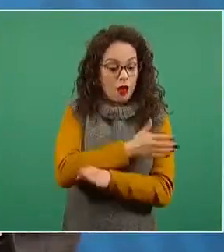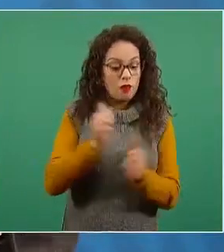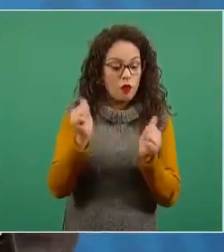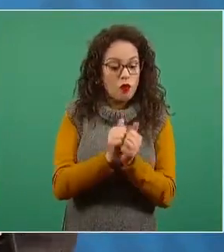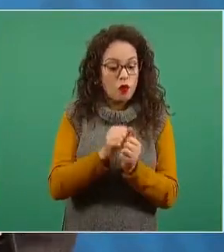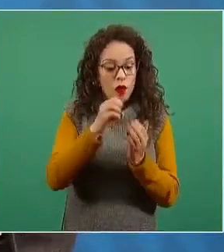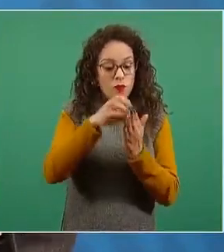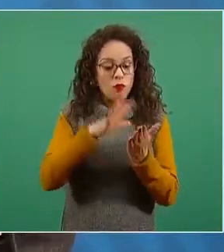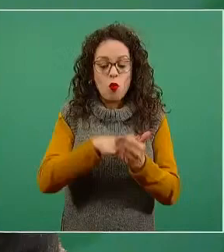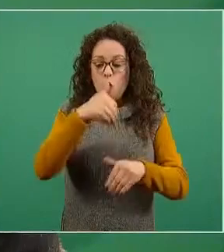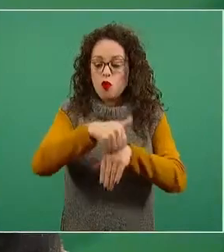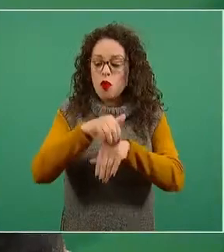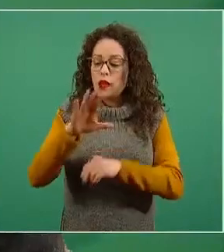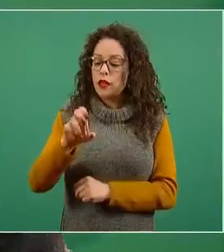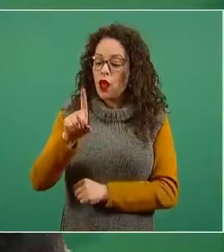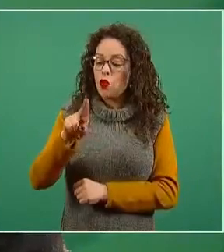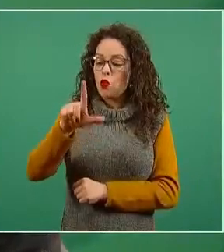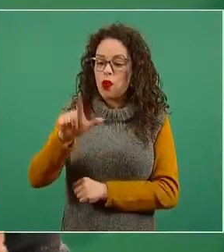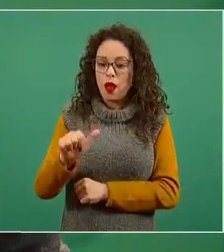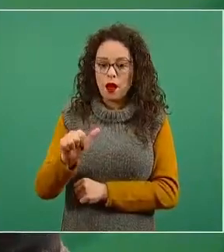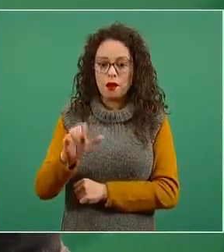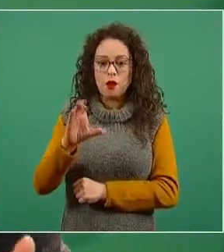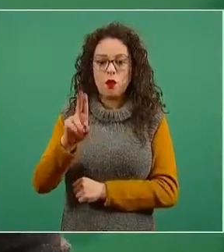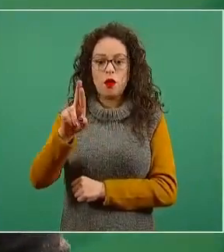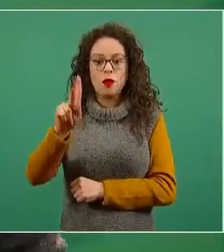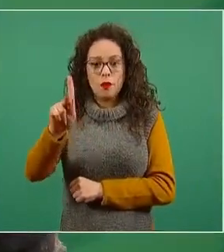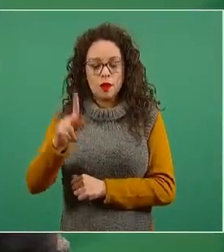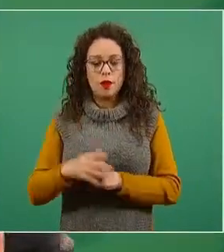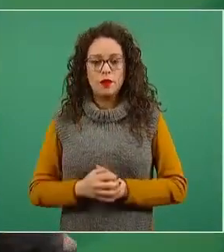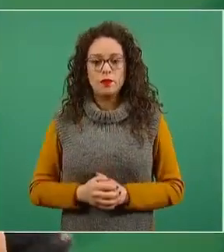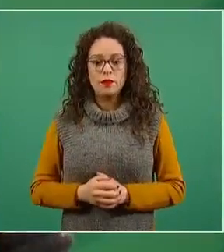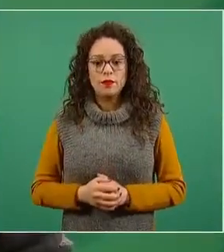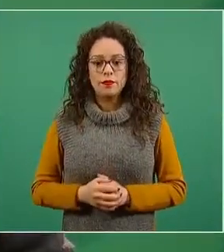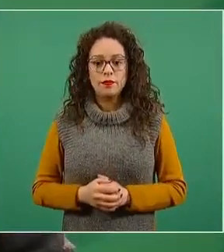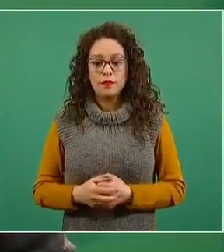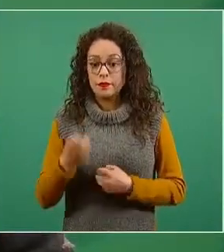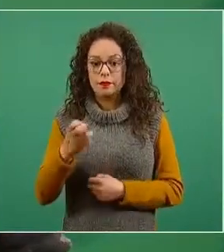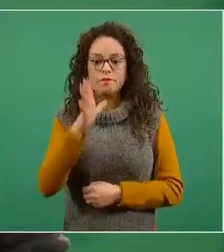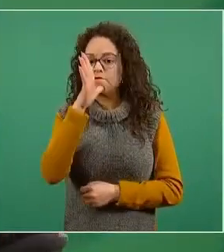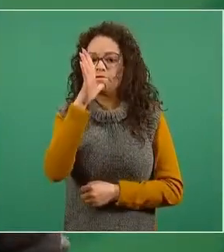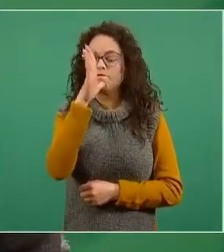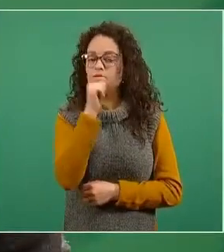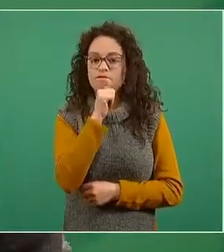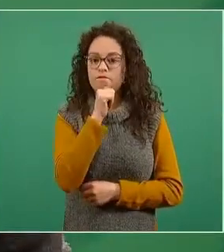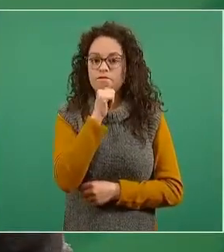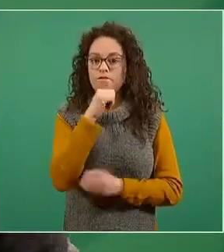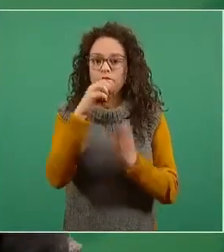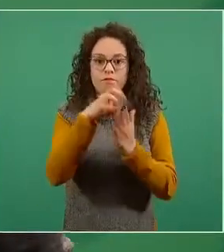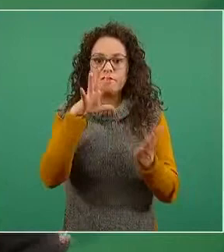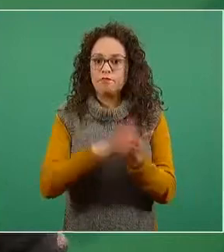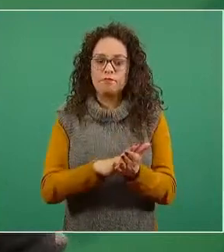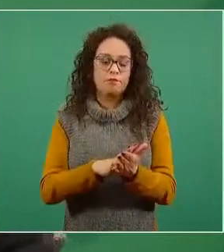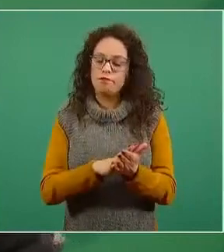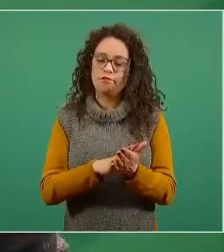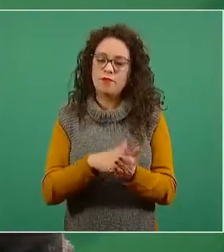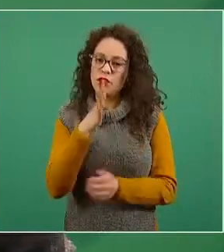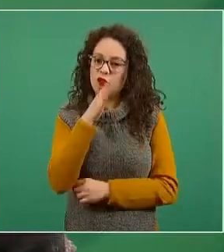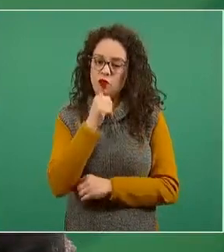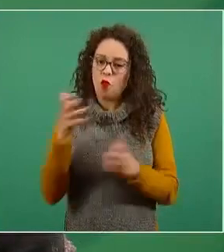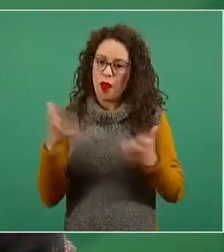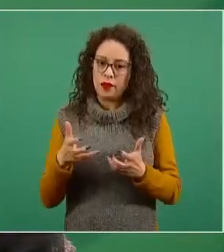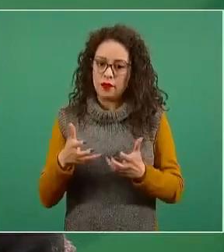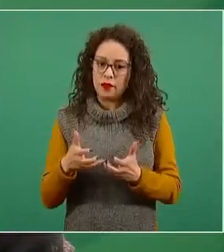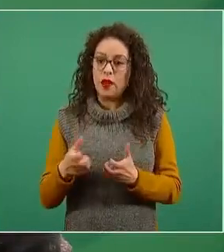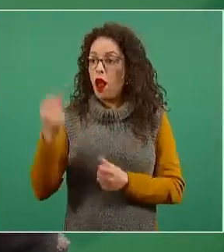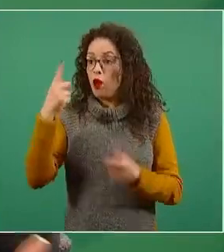su cédula única del registro poblacional, la famosa CURP, no podía quedar registrada. Entonces hubo personas que intentaron